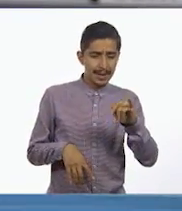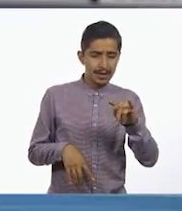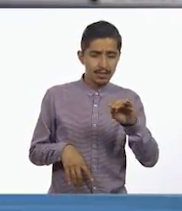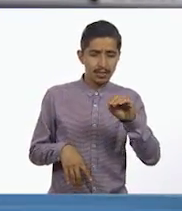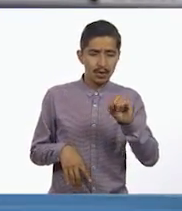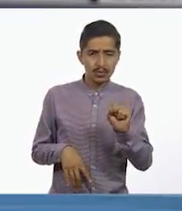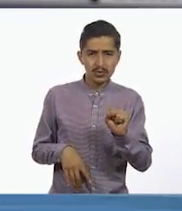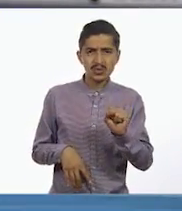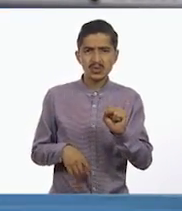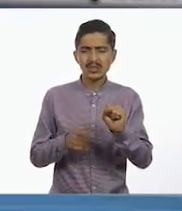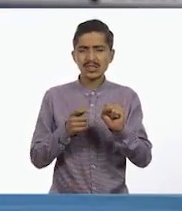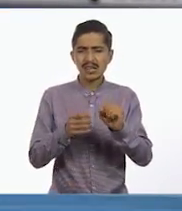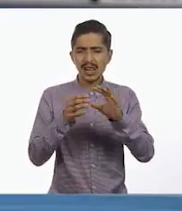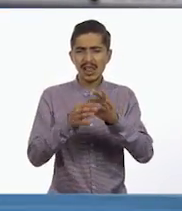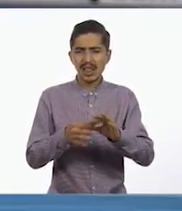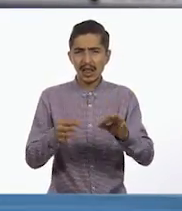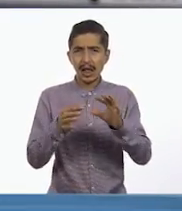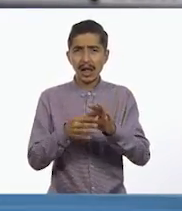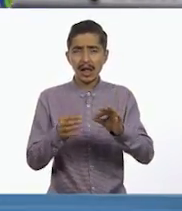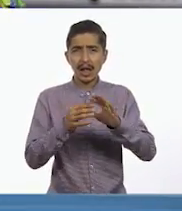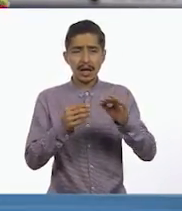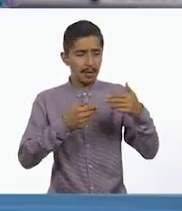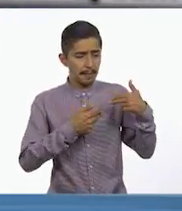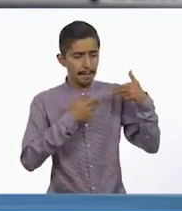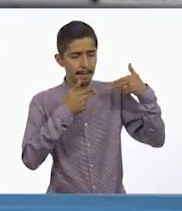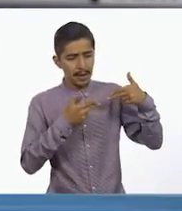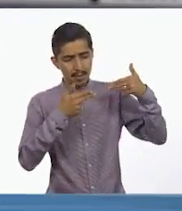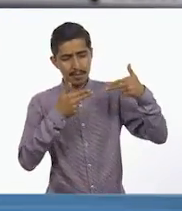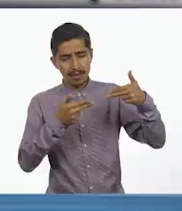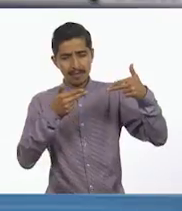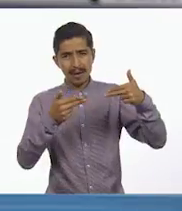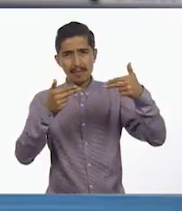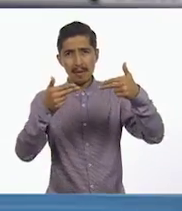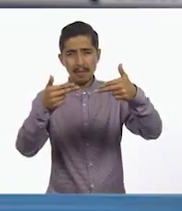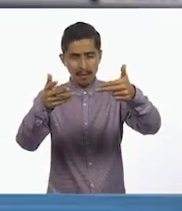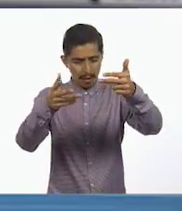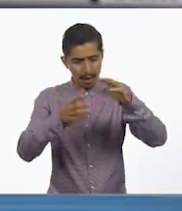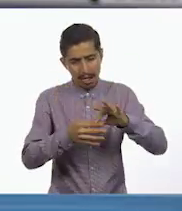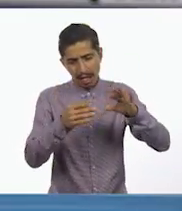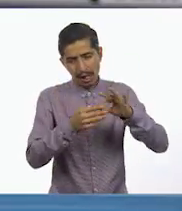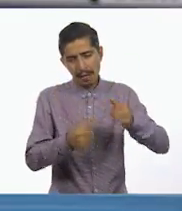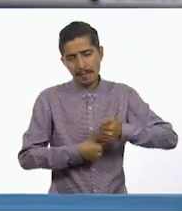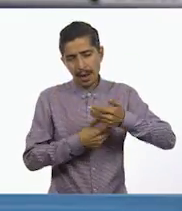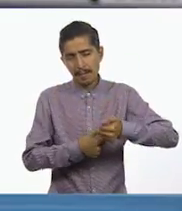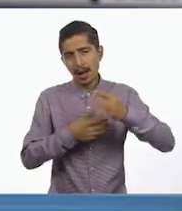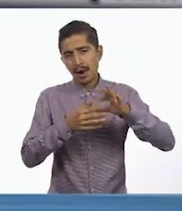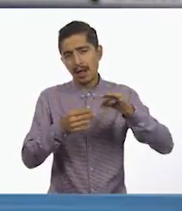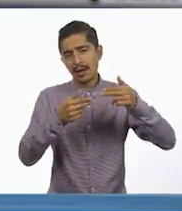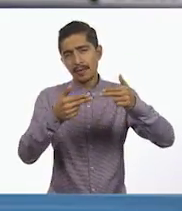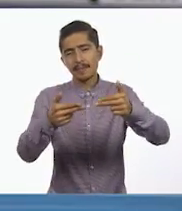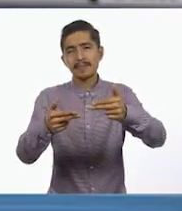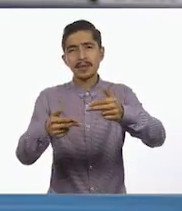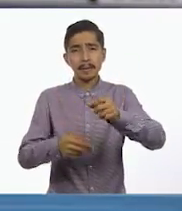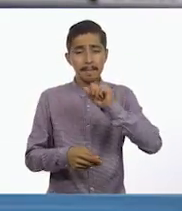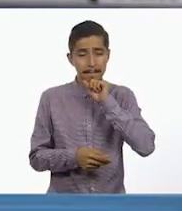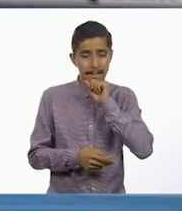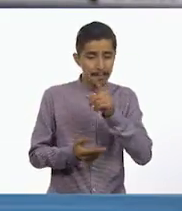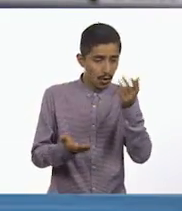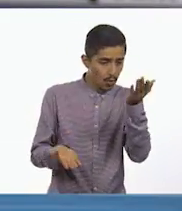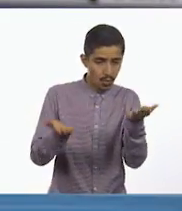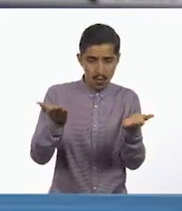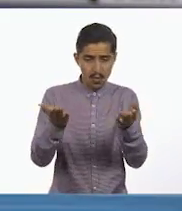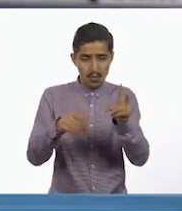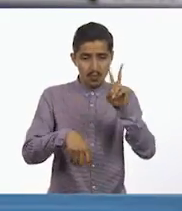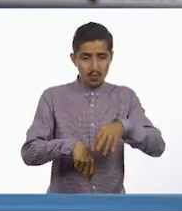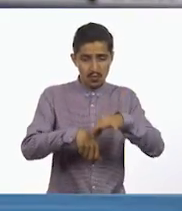son narraciones que se transmiten de generación en generación y ambas utilizan elementos de la